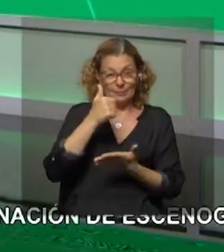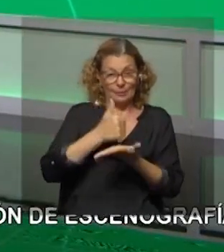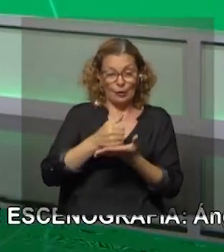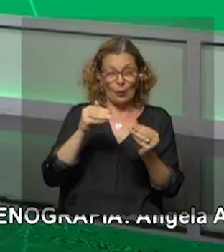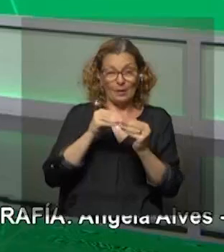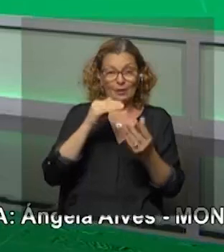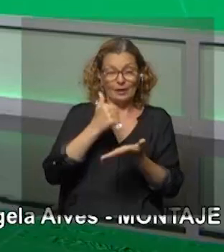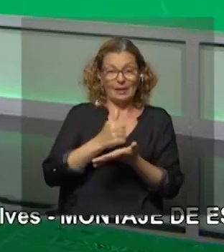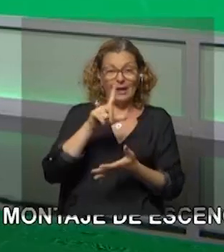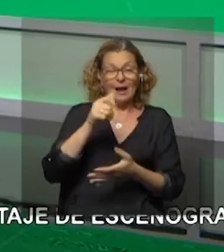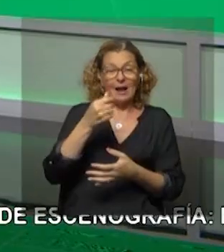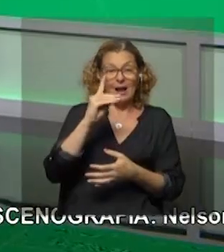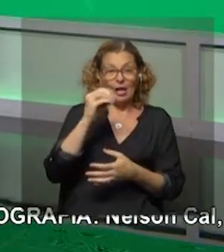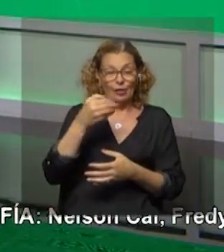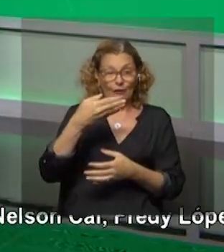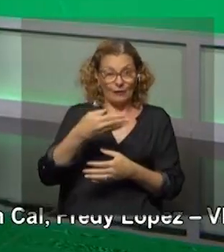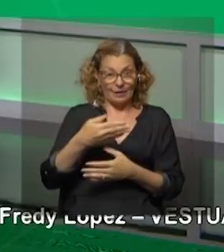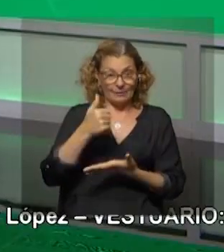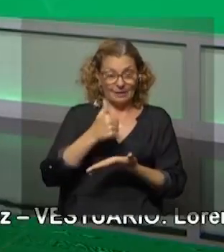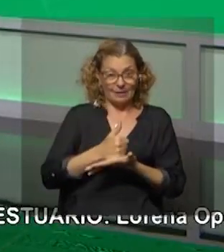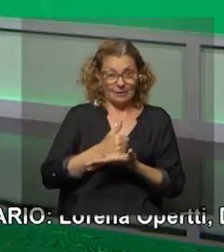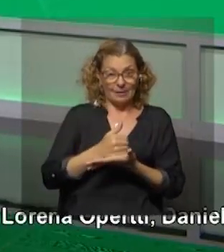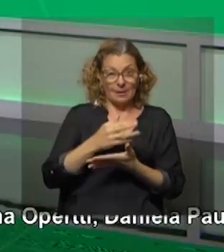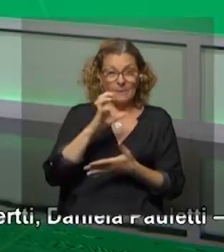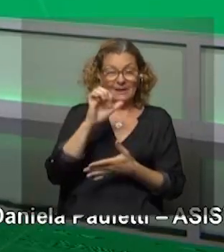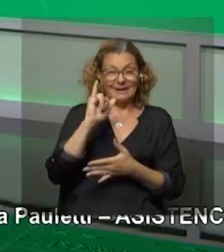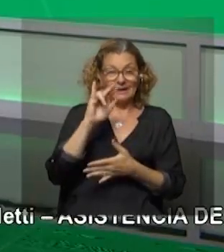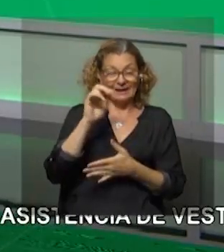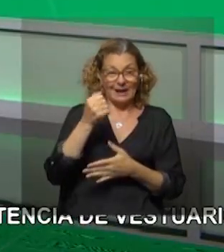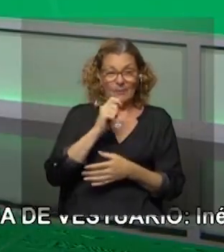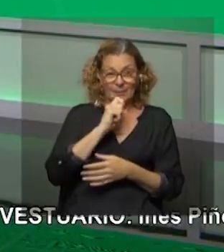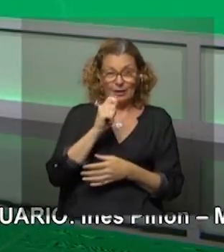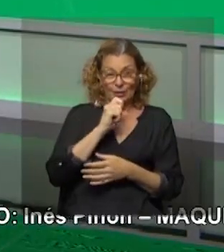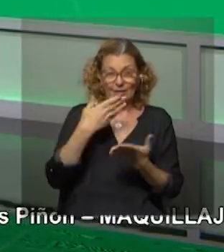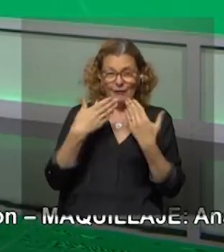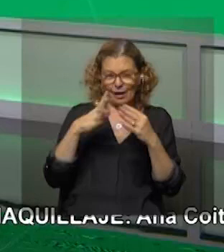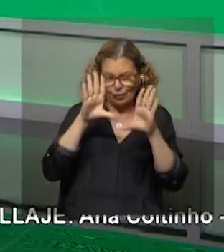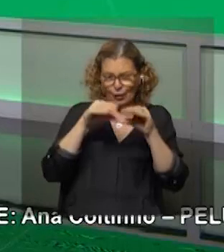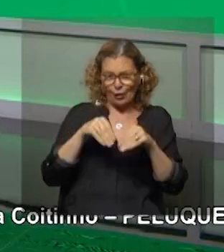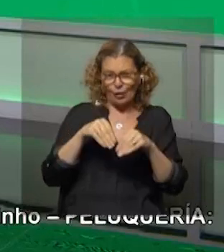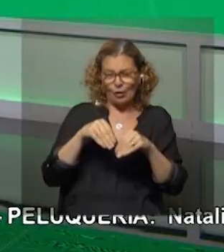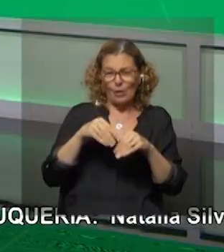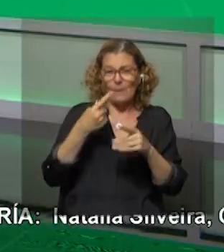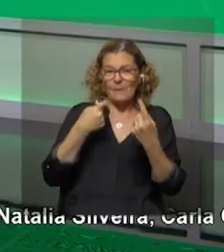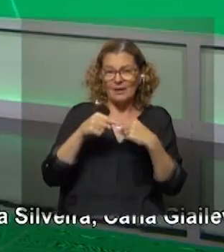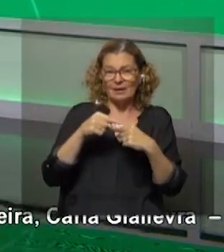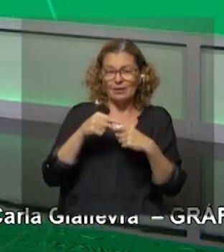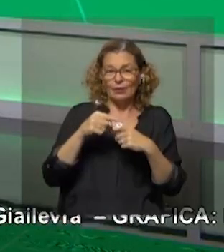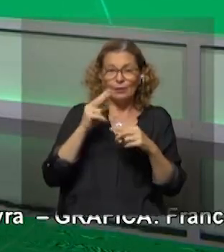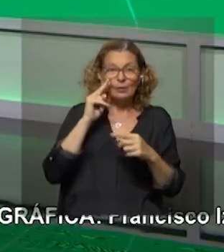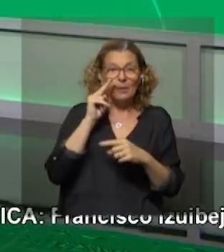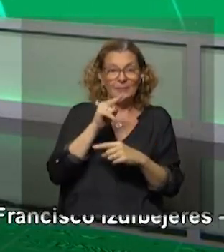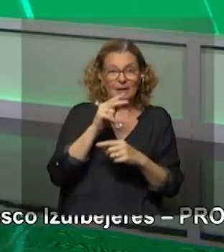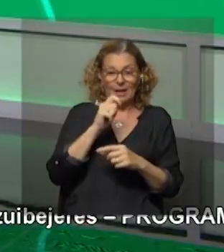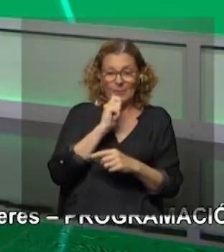compañero queda el lado B me quedo me quedo para el lado B viene Gabriel Pereira el periodista hablar de todo eh Marcelo pero desde una mirada